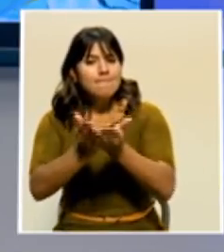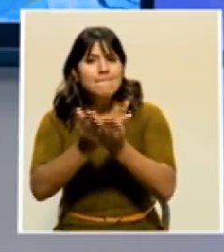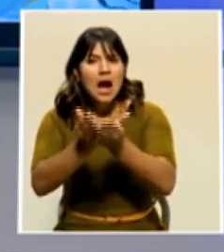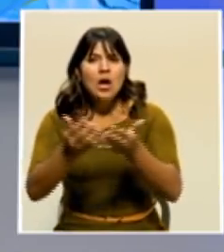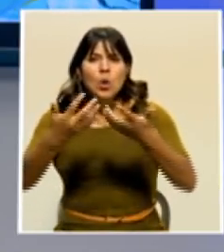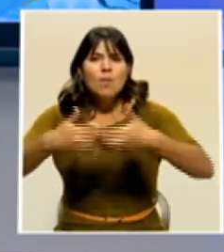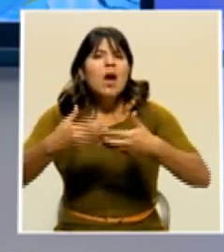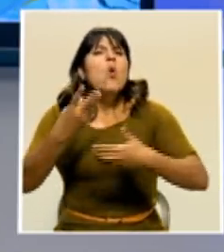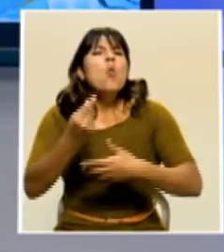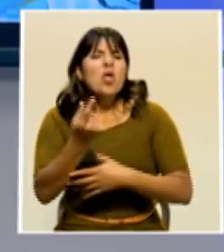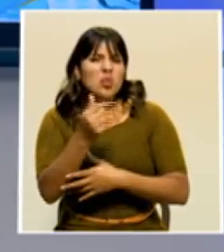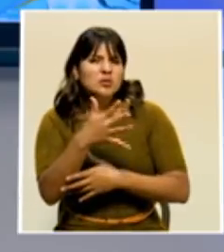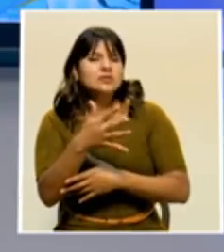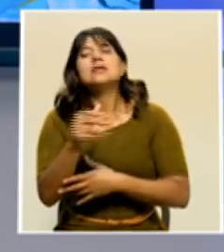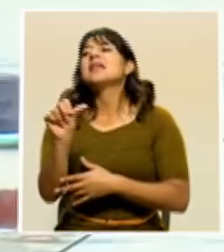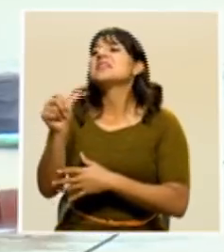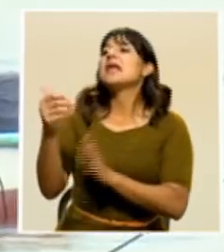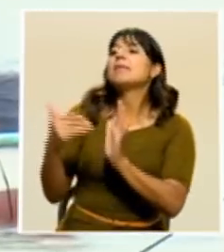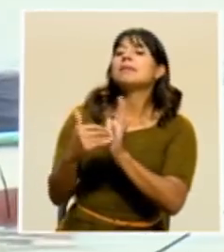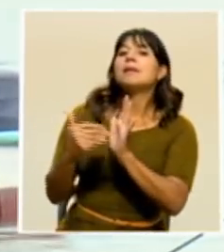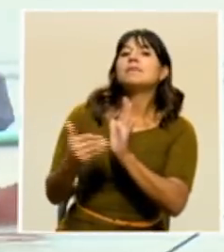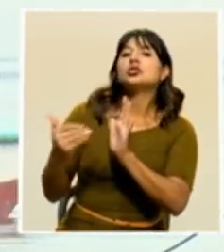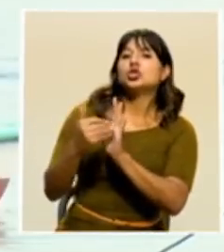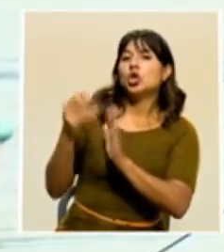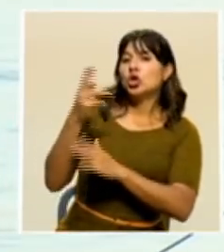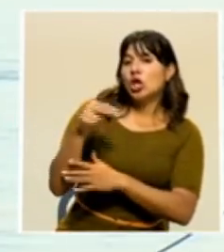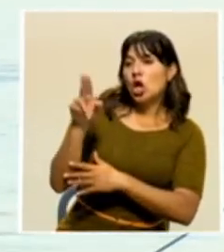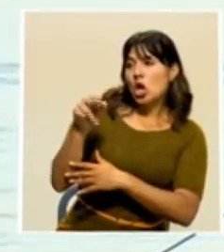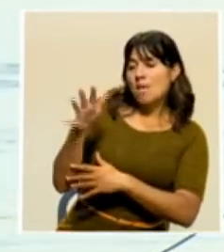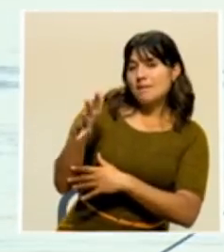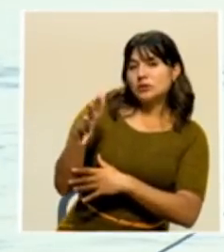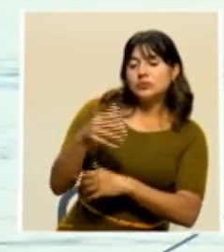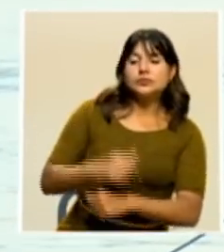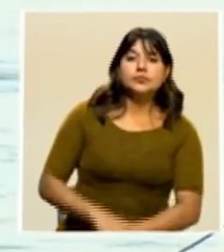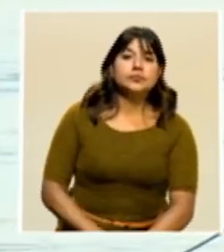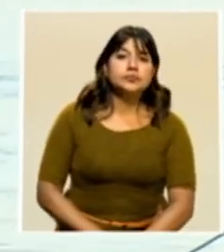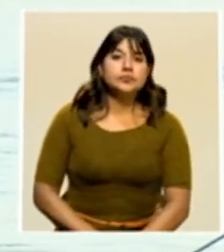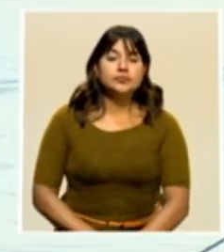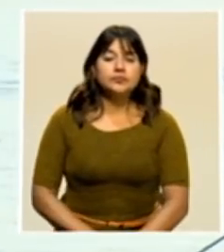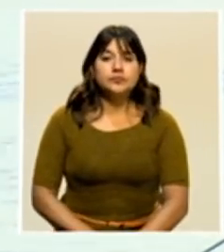Hablaríamos por lo menos de 10.000 millones de colones, más o menos de 10.000 millones de colones.